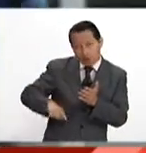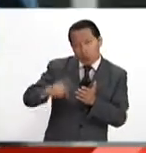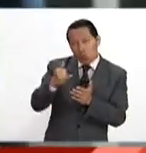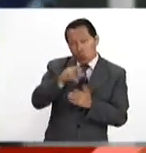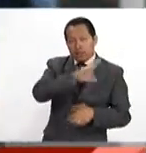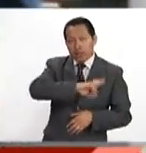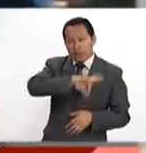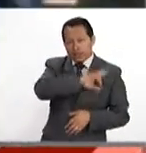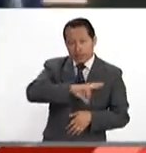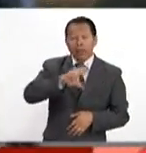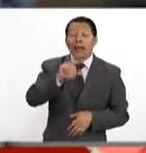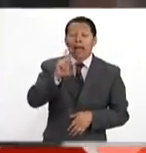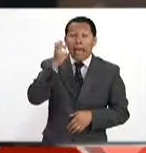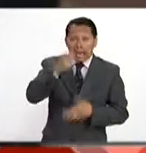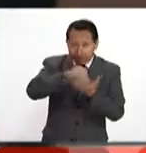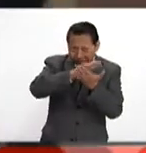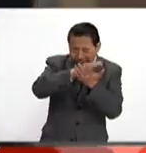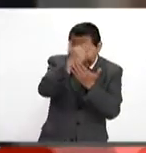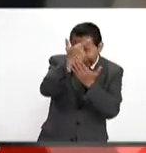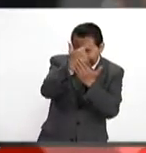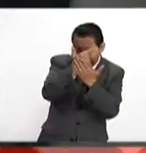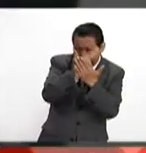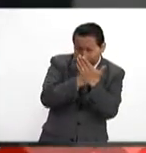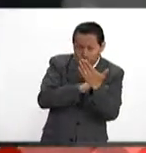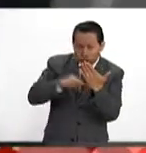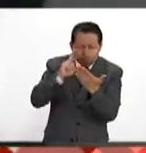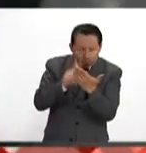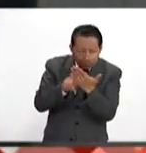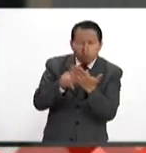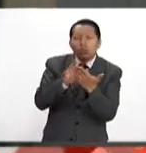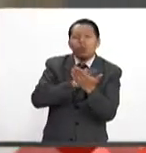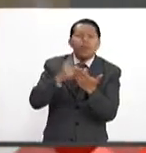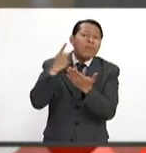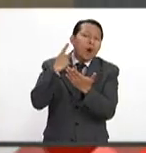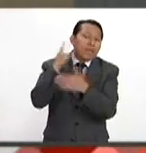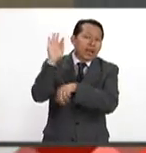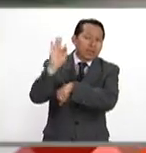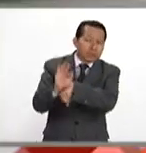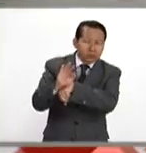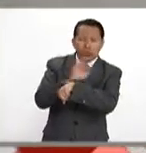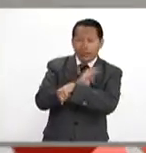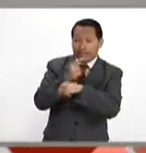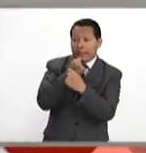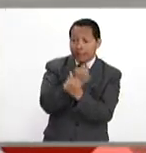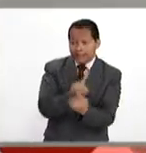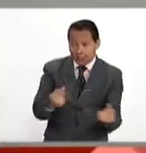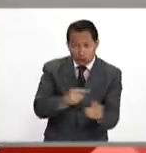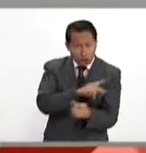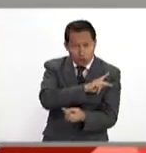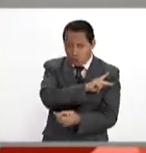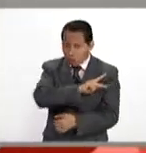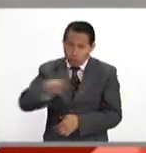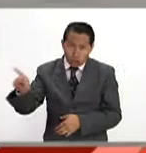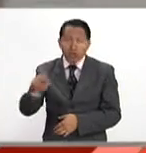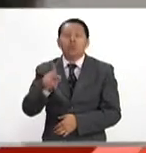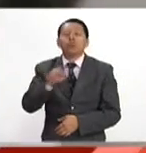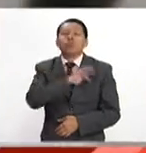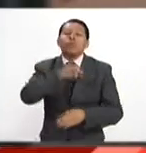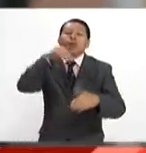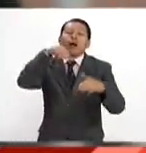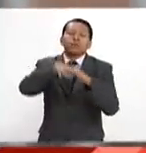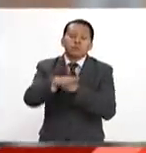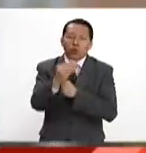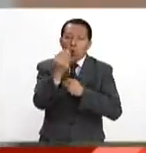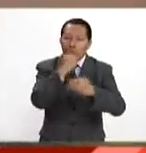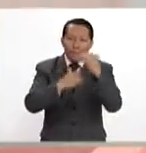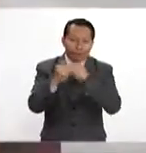privadas. Los datos permitirán fortalecer las políticas públicas para garantizar que todas las niñas y niños del país tengan acceso a una